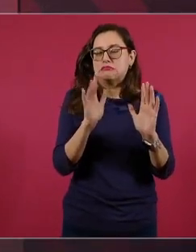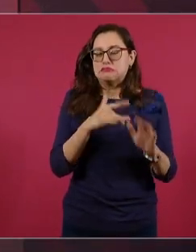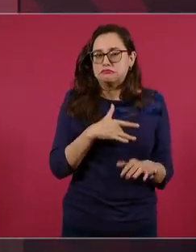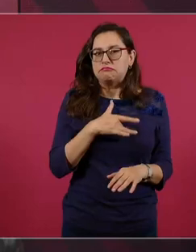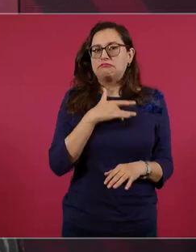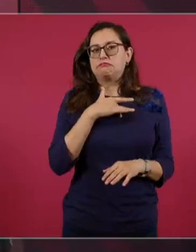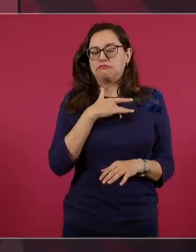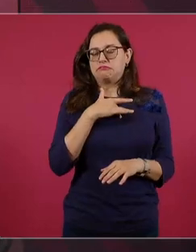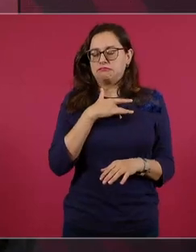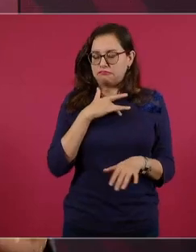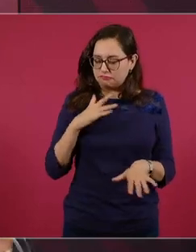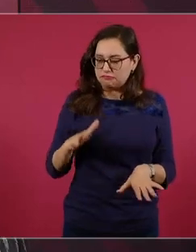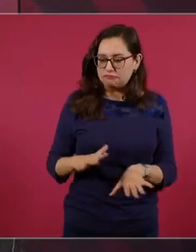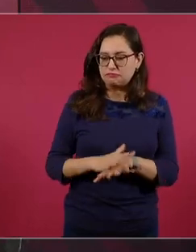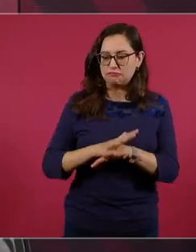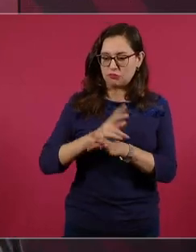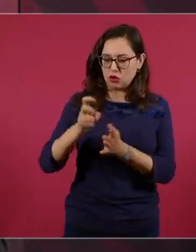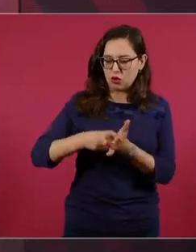y más dispuestos, ¿no?,